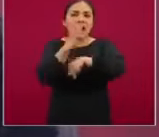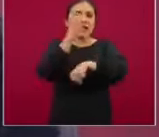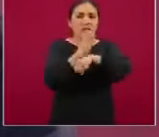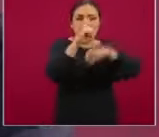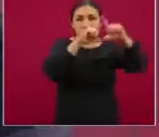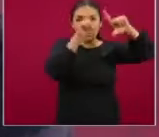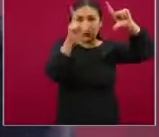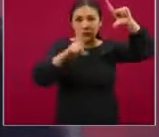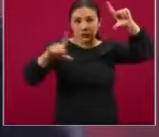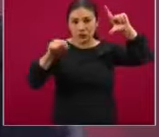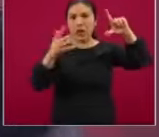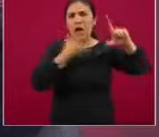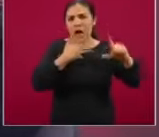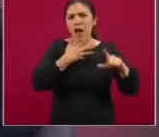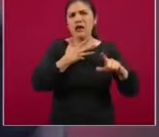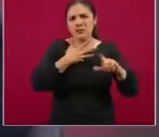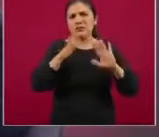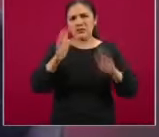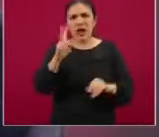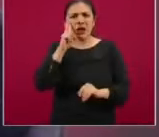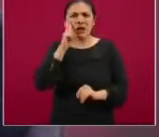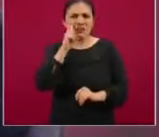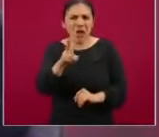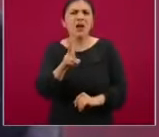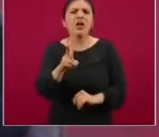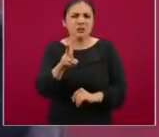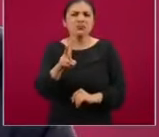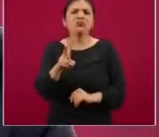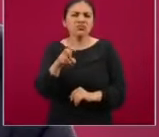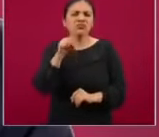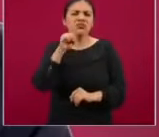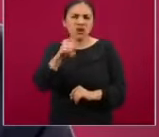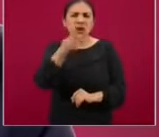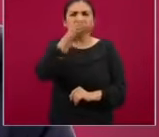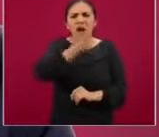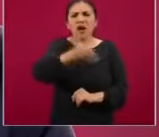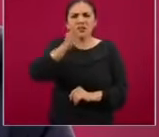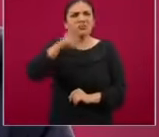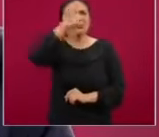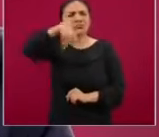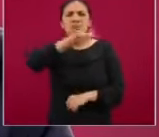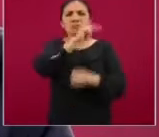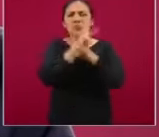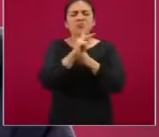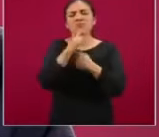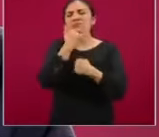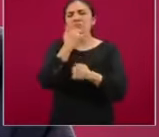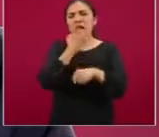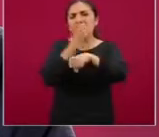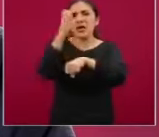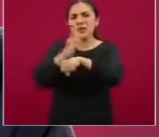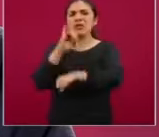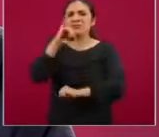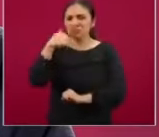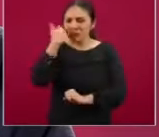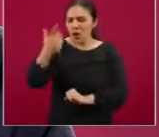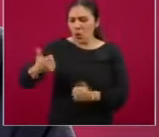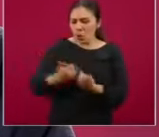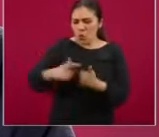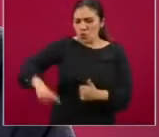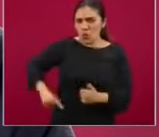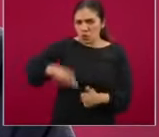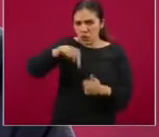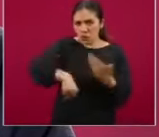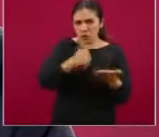federativas. Tenemos ya una clara disposición al respecto, un entusiasmo por utilizarlas por parte del gobierno de la Ciudad